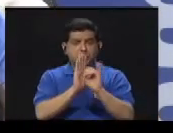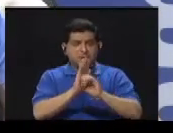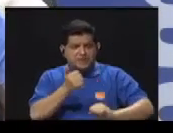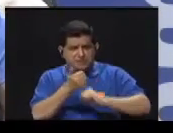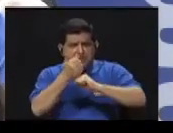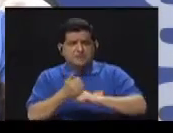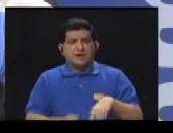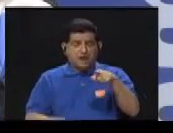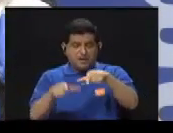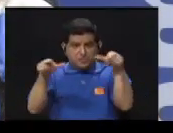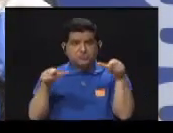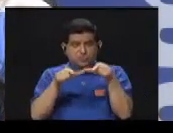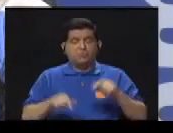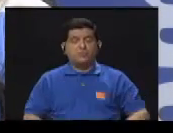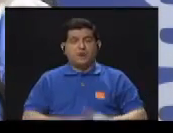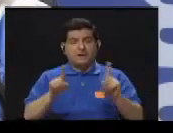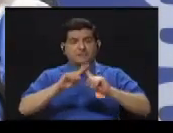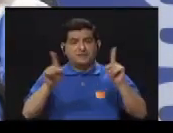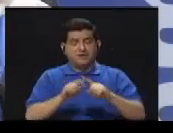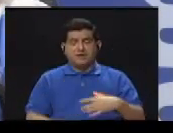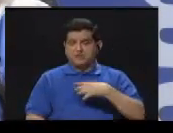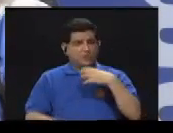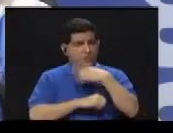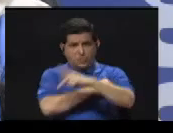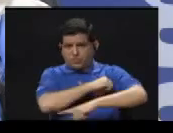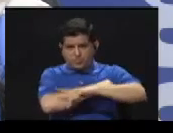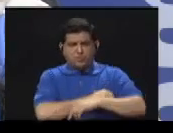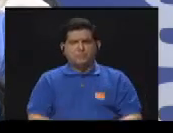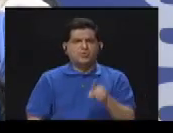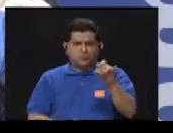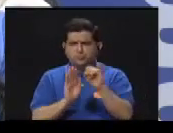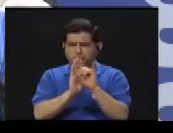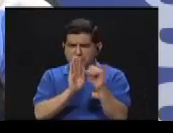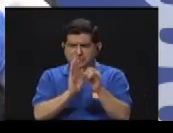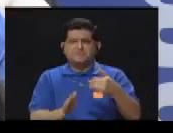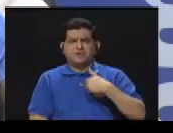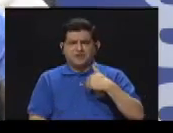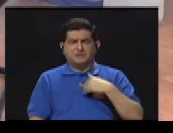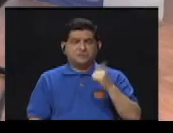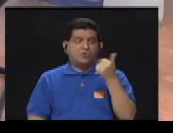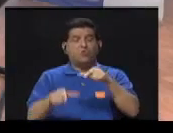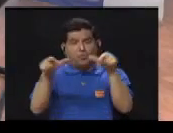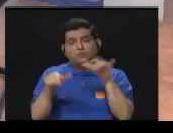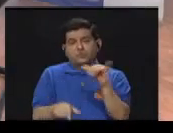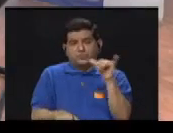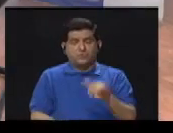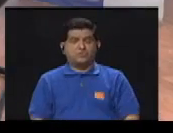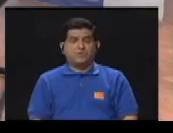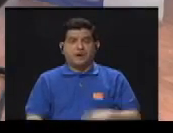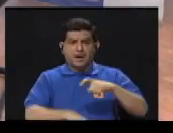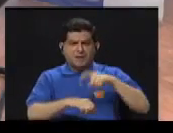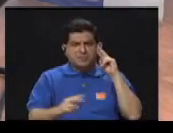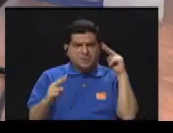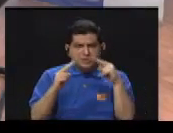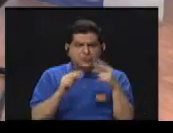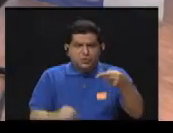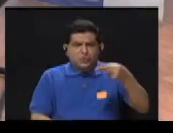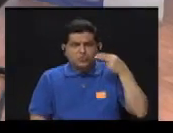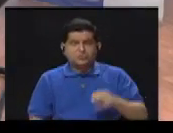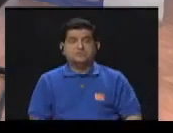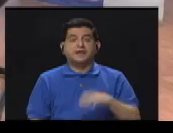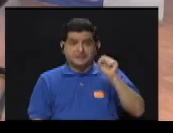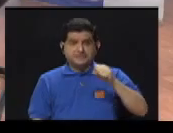están en una tierra extranjera. Exactamente. Me imagino que hubo algún tipo de identificación de tu parte, pues también estabas en otra tierra a la hora de conocer la